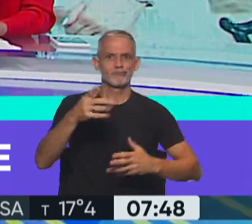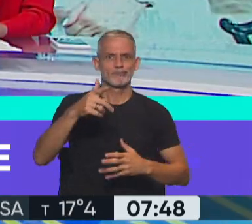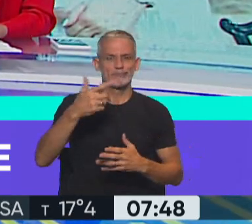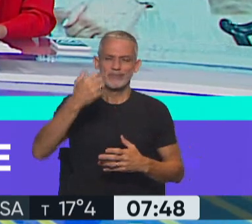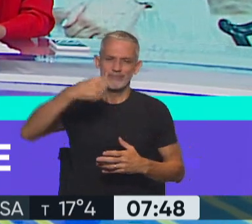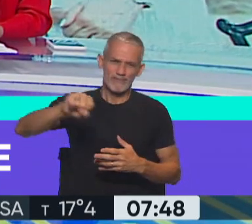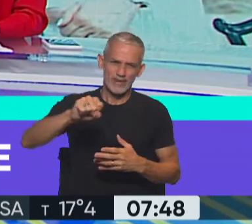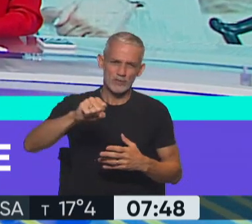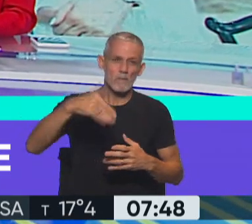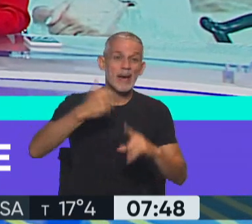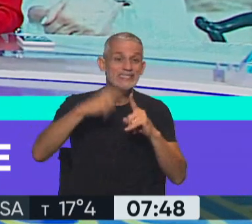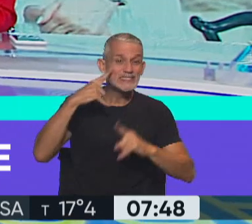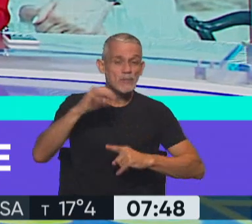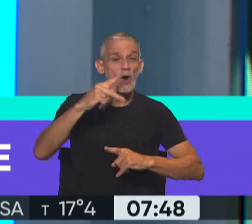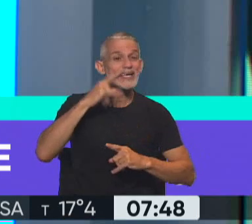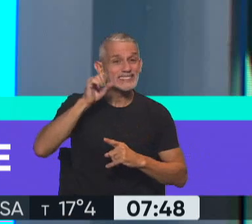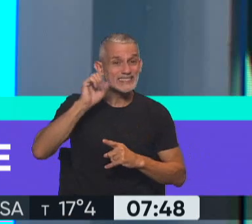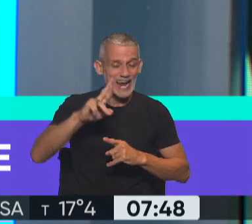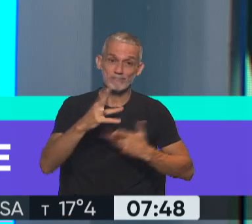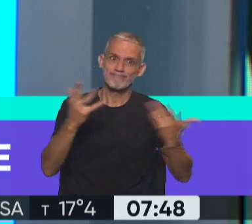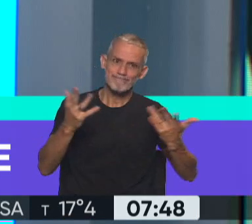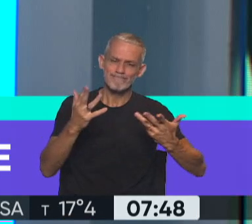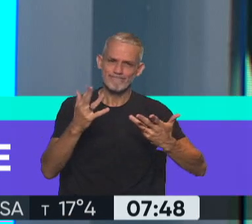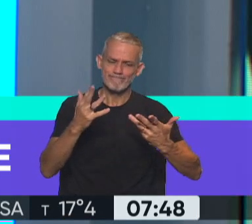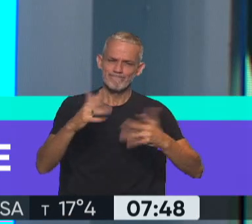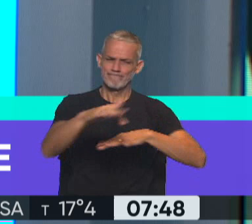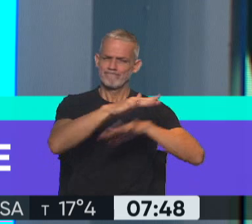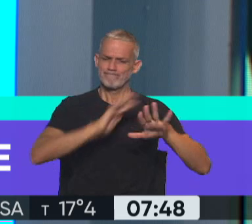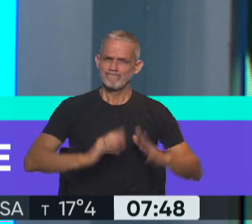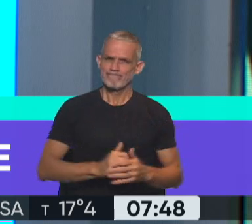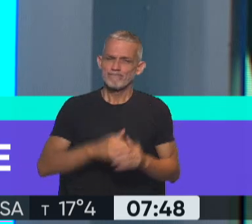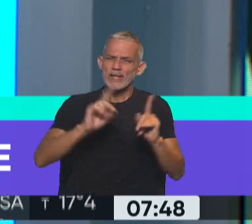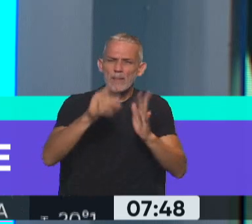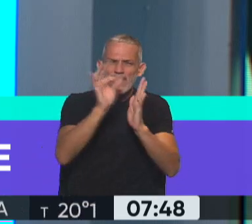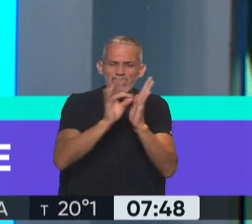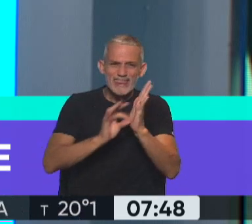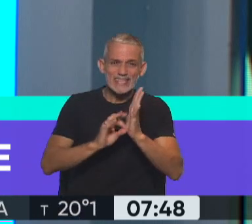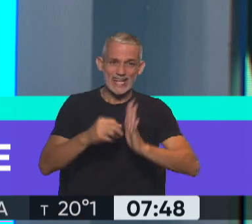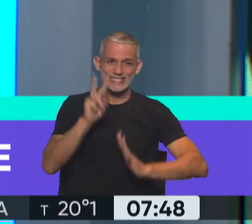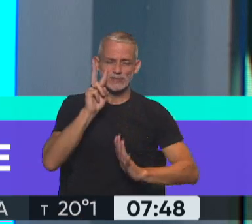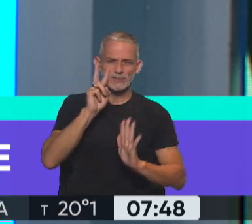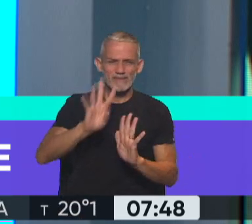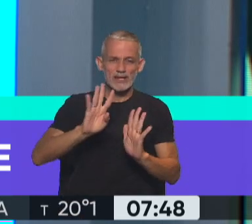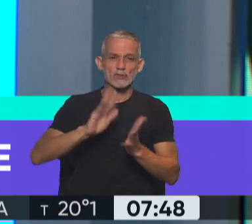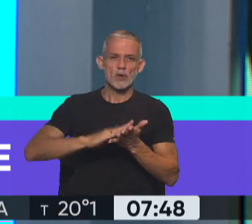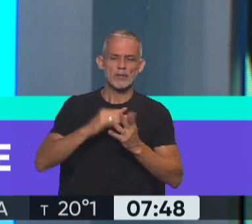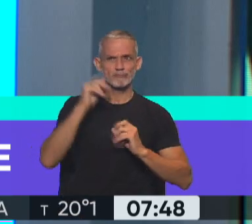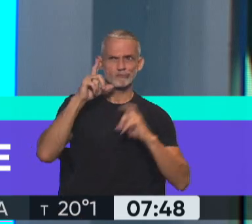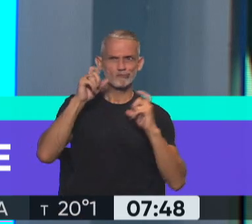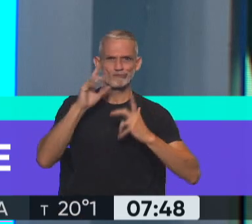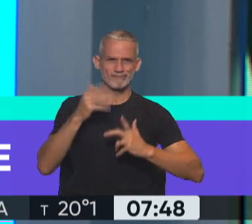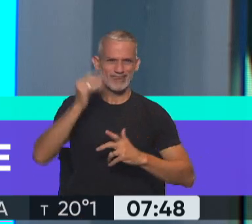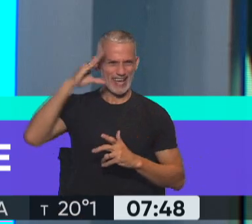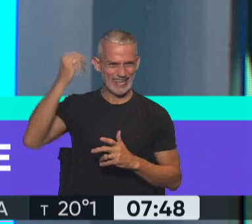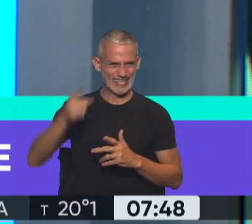Kirchner hizo mucho ruido. Del mismo modo que, bueno, todos los detalles que se observaron sobre los gestos de Cristina Fernández